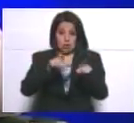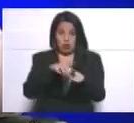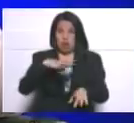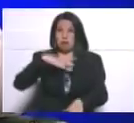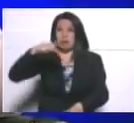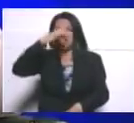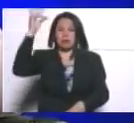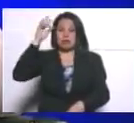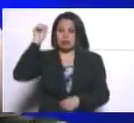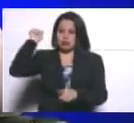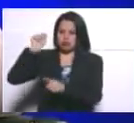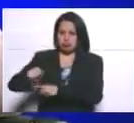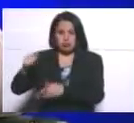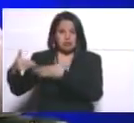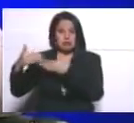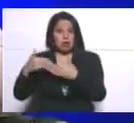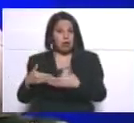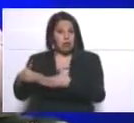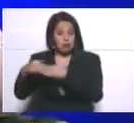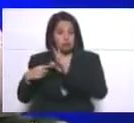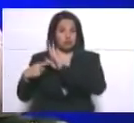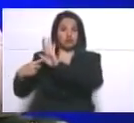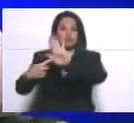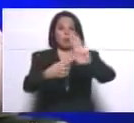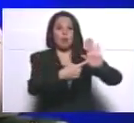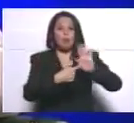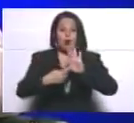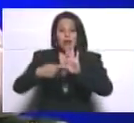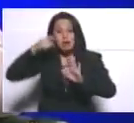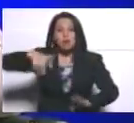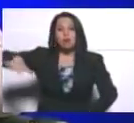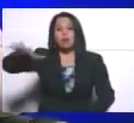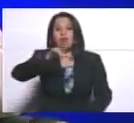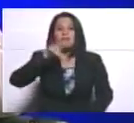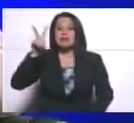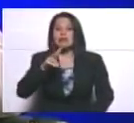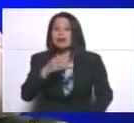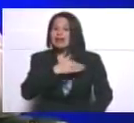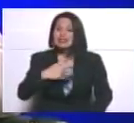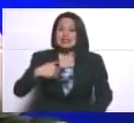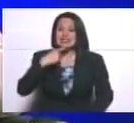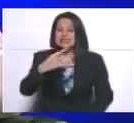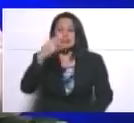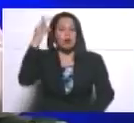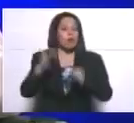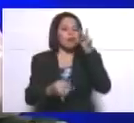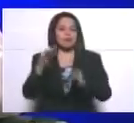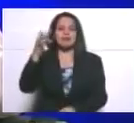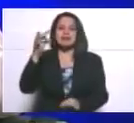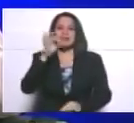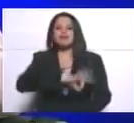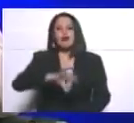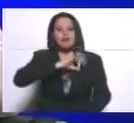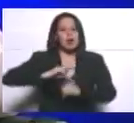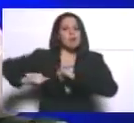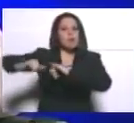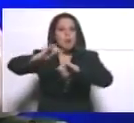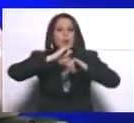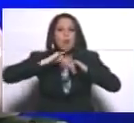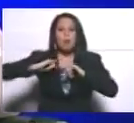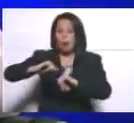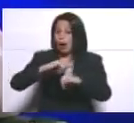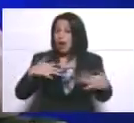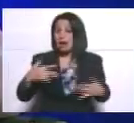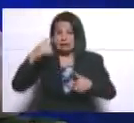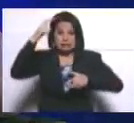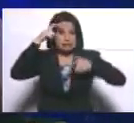pueblo venezolano, eso revela que el pueblo de Venezuela siempre ha creído un camino distinto de justicia social, de igualdad, y que llega el